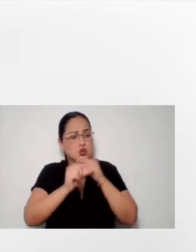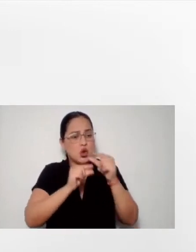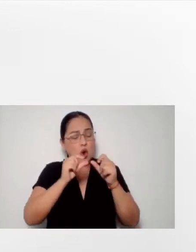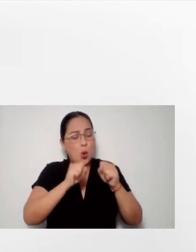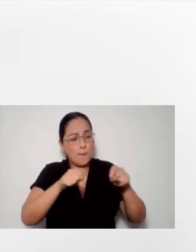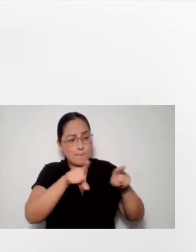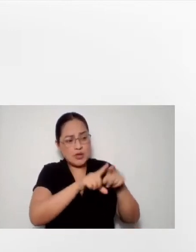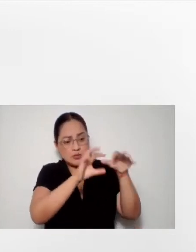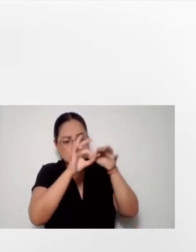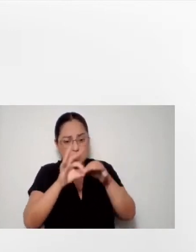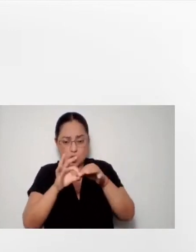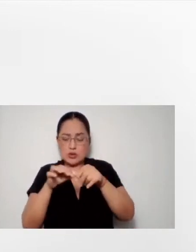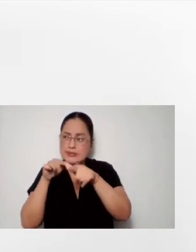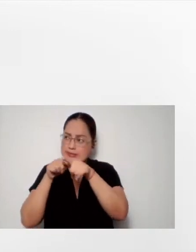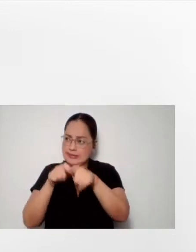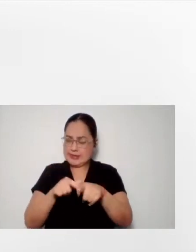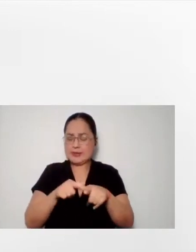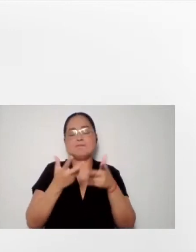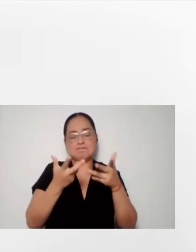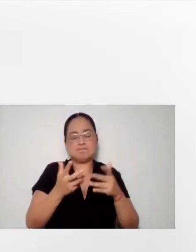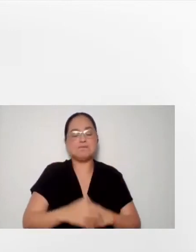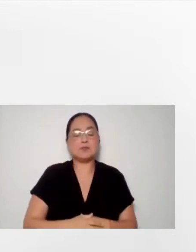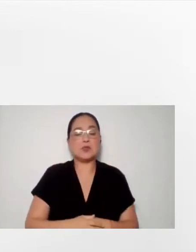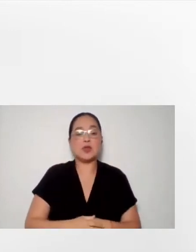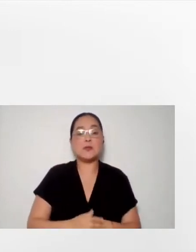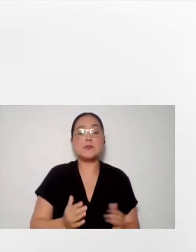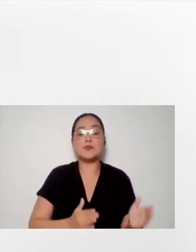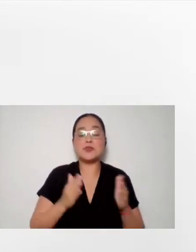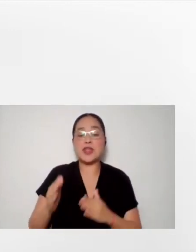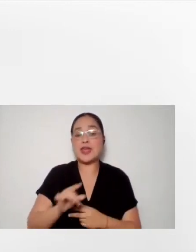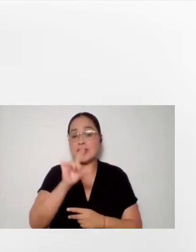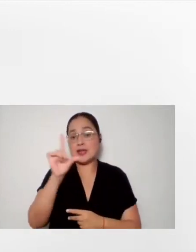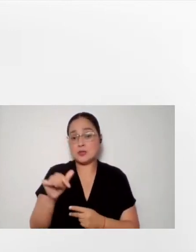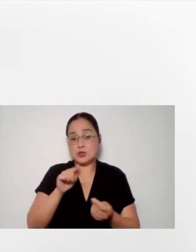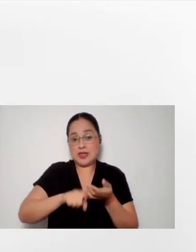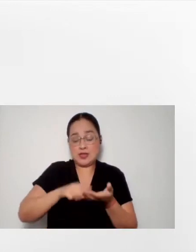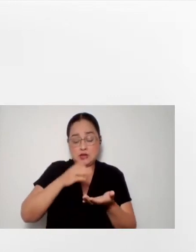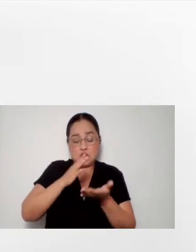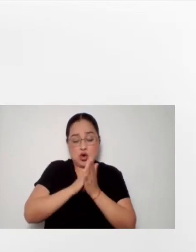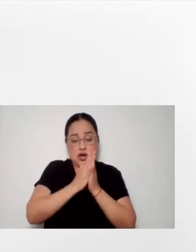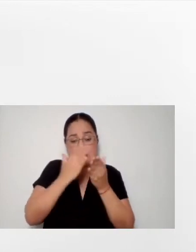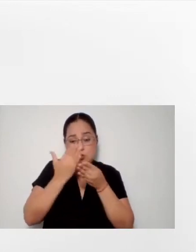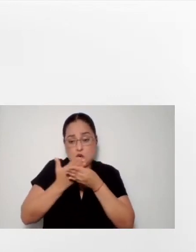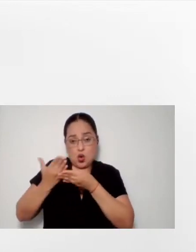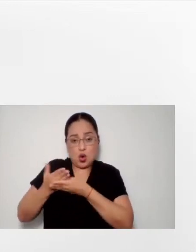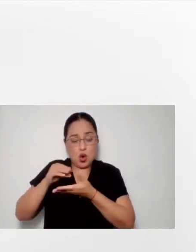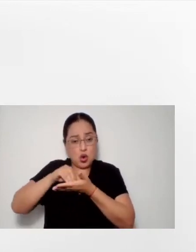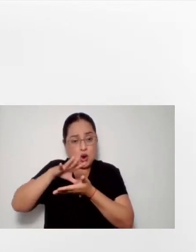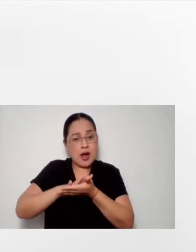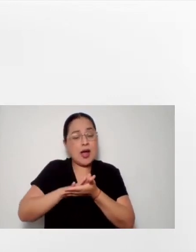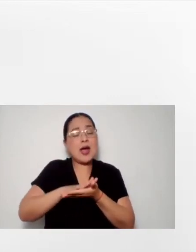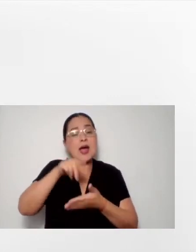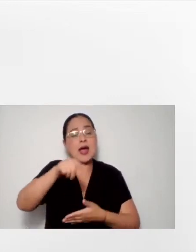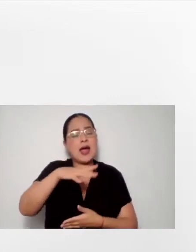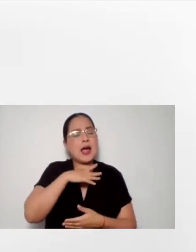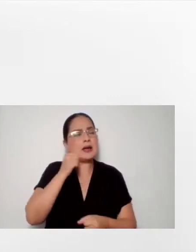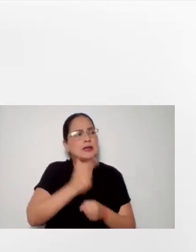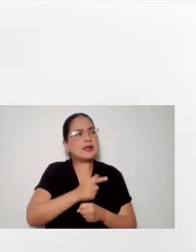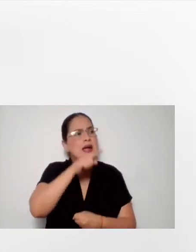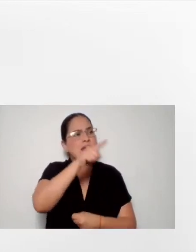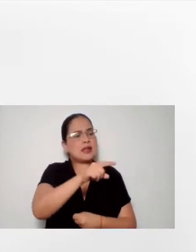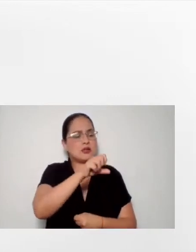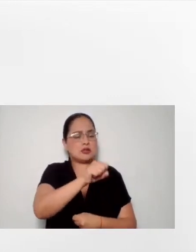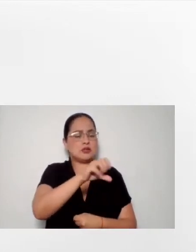criterio. Más tarde, lo que se hace en el cuaderno es identificar las preguntas que la Corte